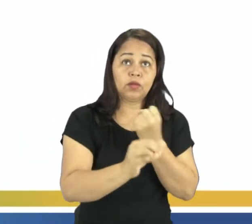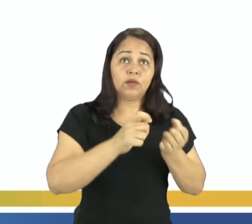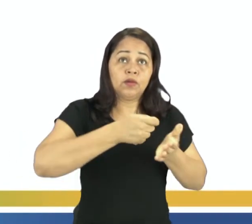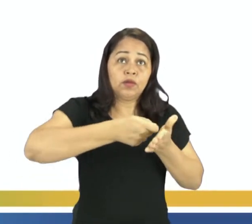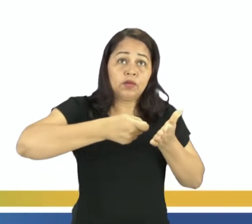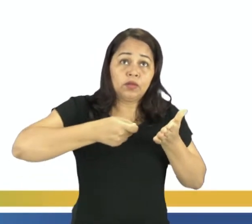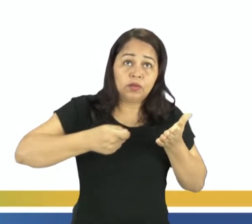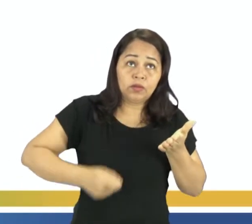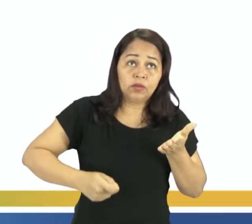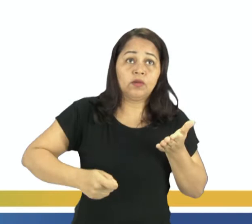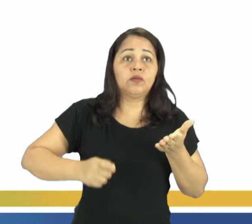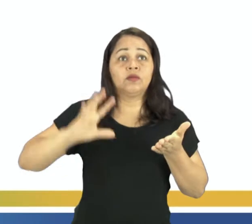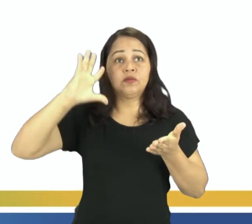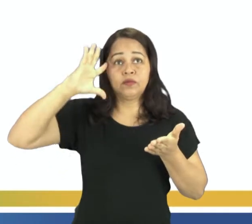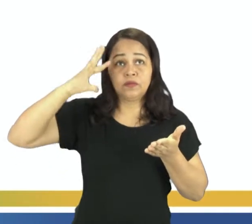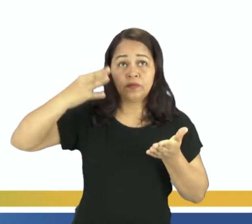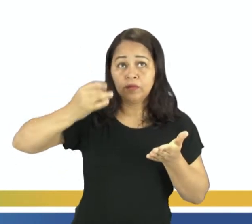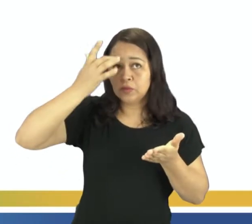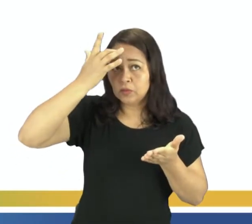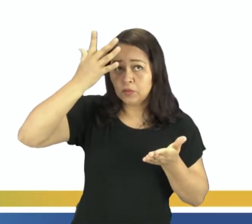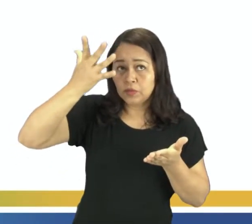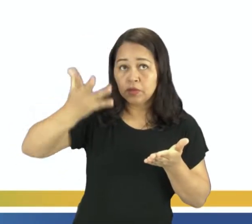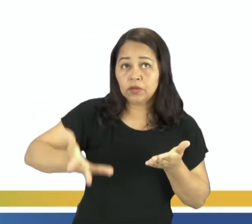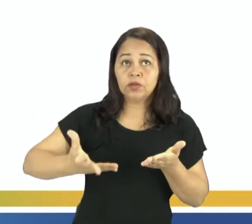comprensión. Además,